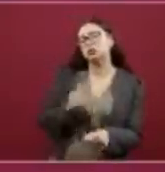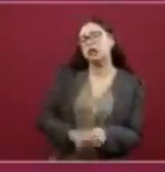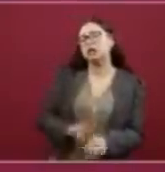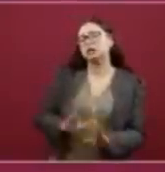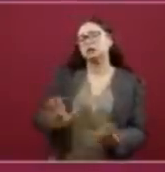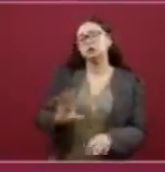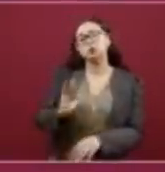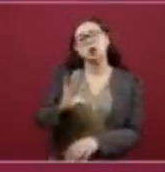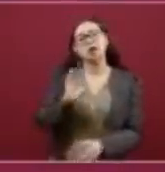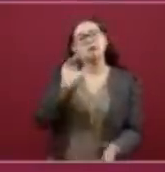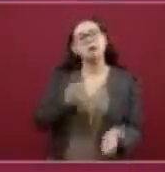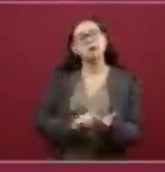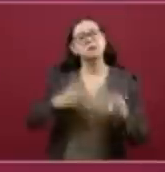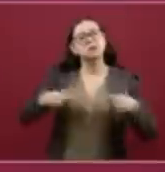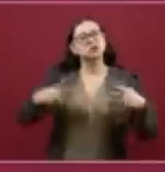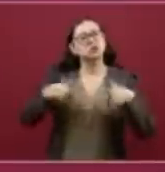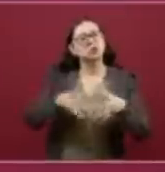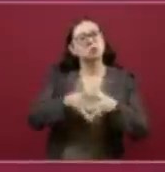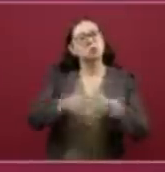personas